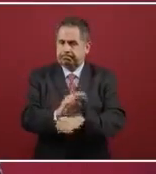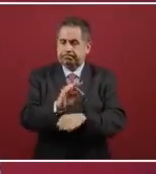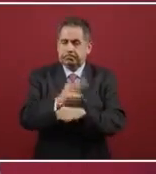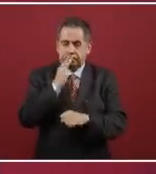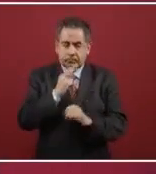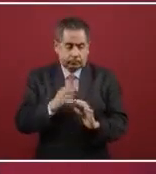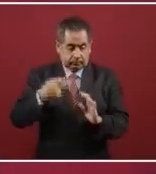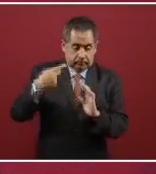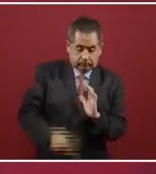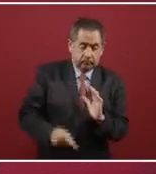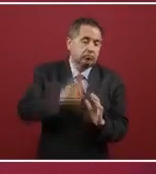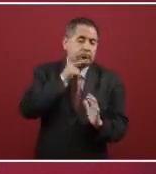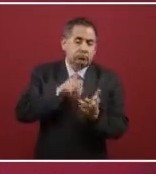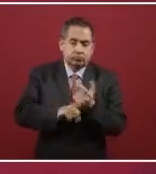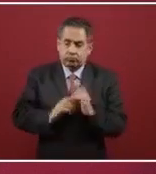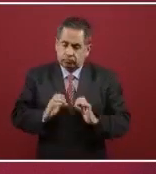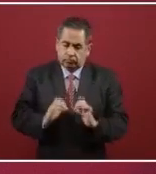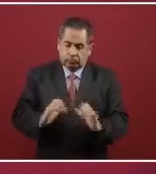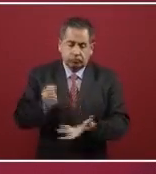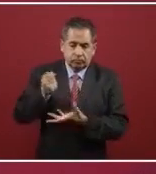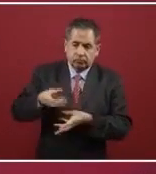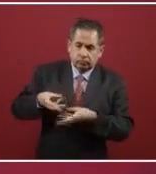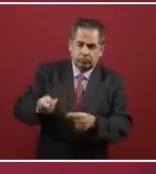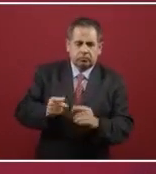el patrimonio nacional, cuidando el presupuesto,